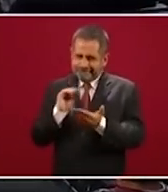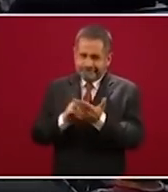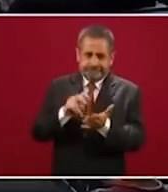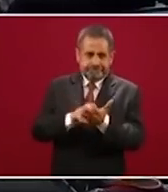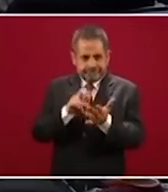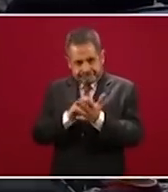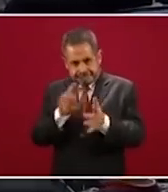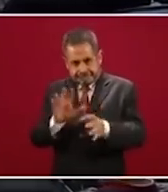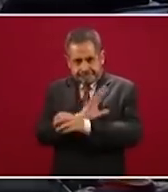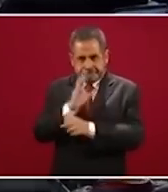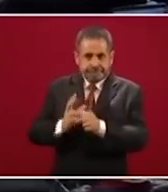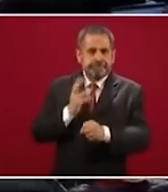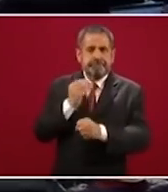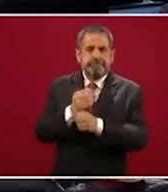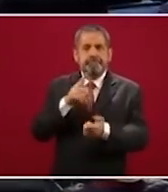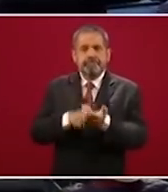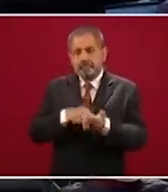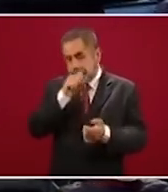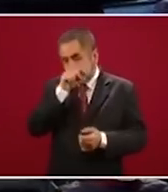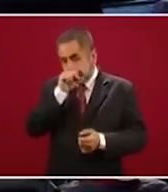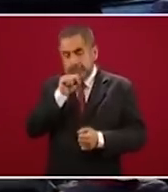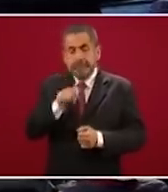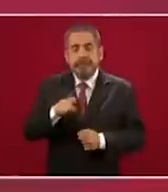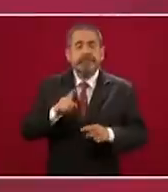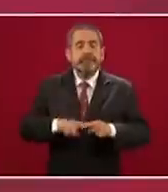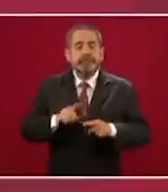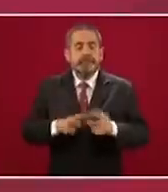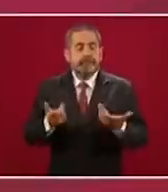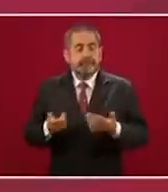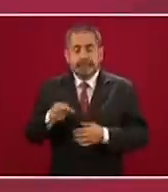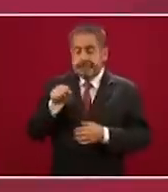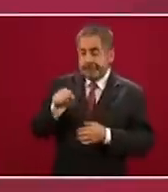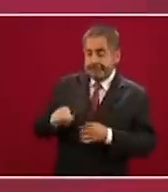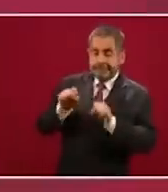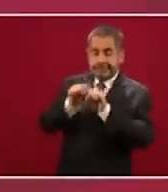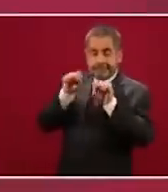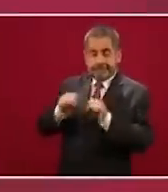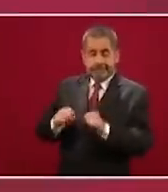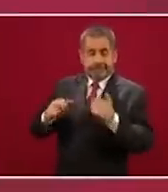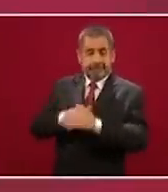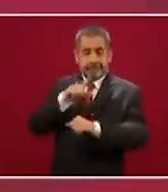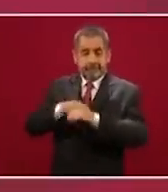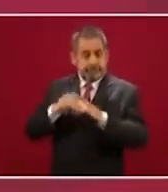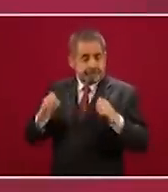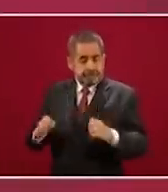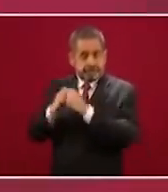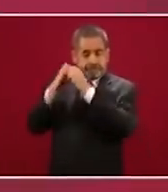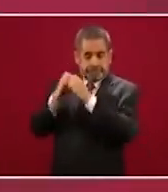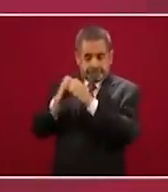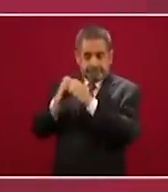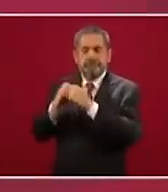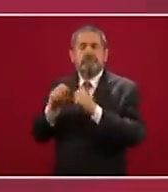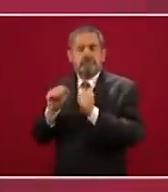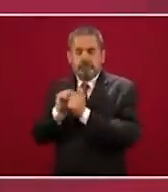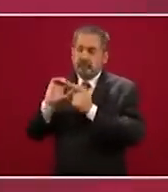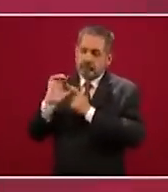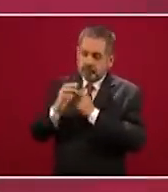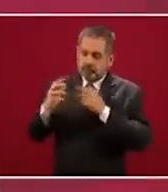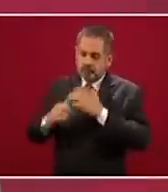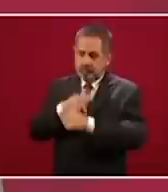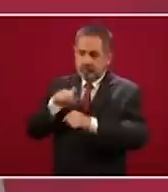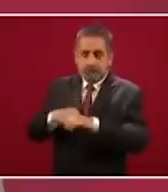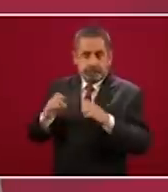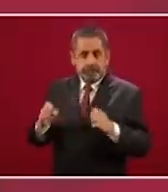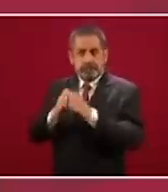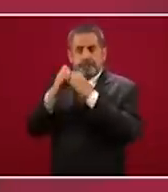reformar, en donde el Sistema Nacional de Emergencias, coordinado por el Comité Nacional de Emergencias, no